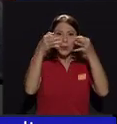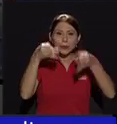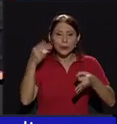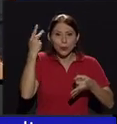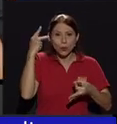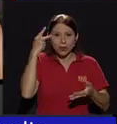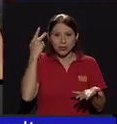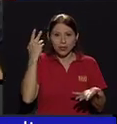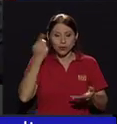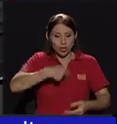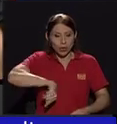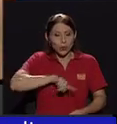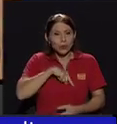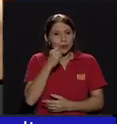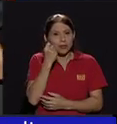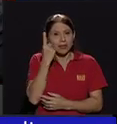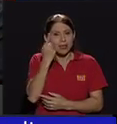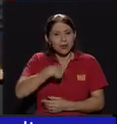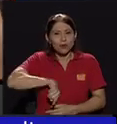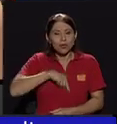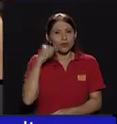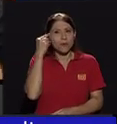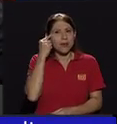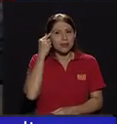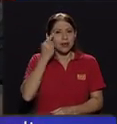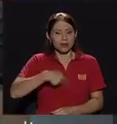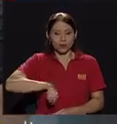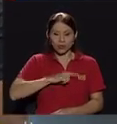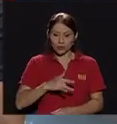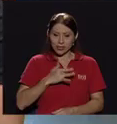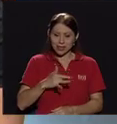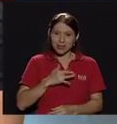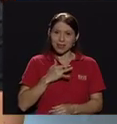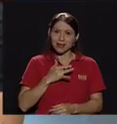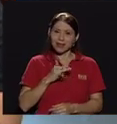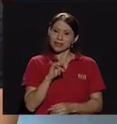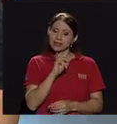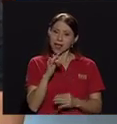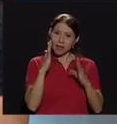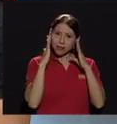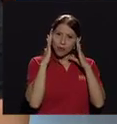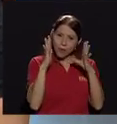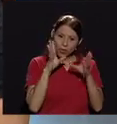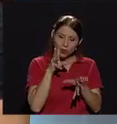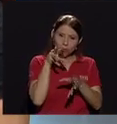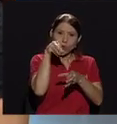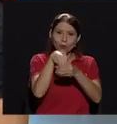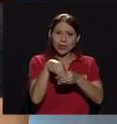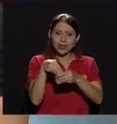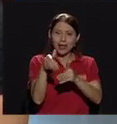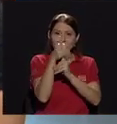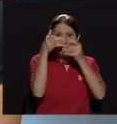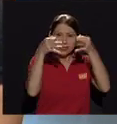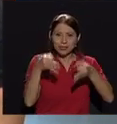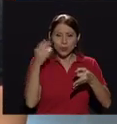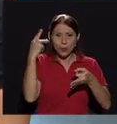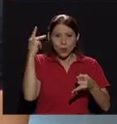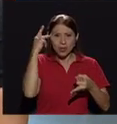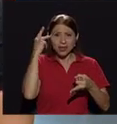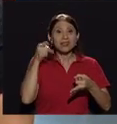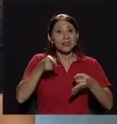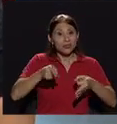¿verdad? Que nuestro entender, nuestro pensar, nuestro sentir sea tomado en cuenta en las decisiones políticas. Eso